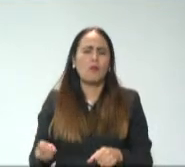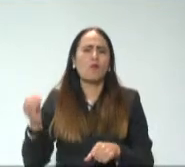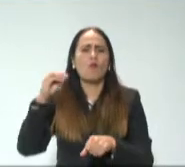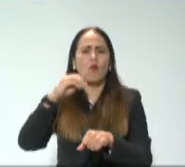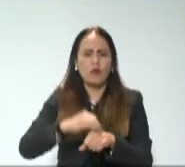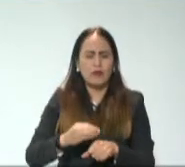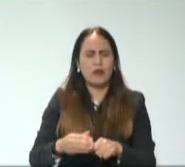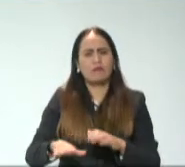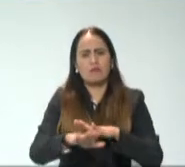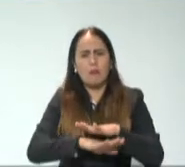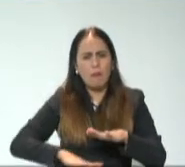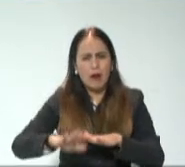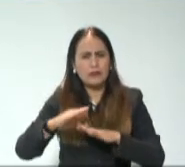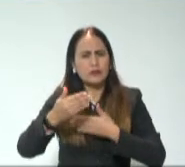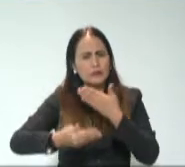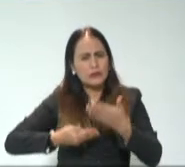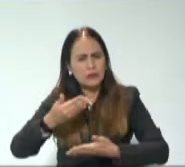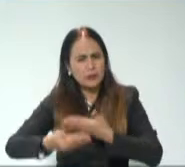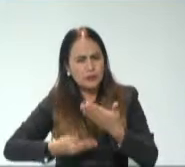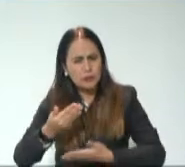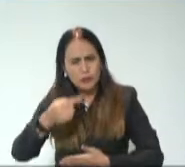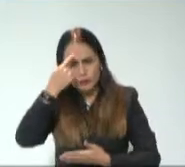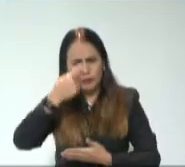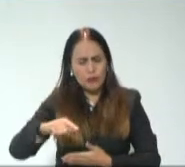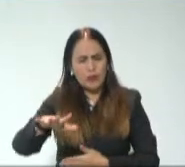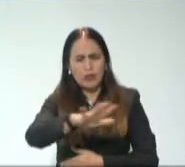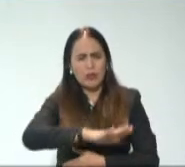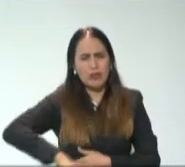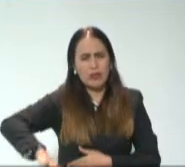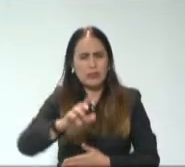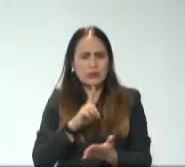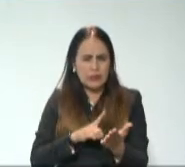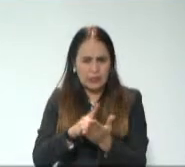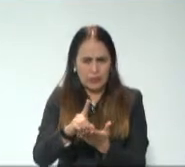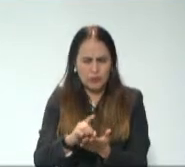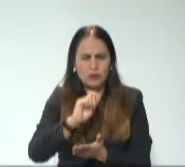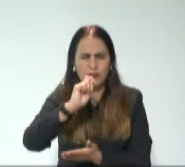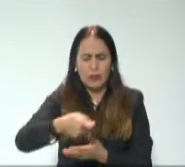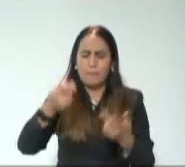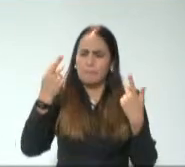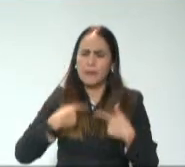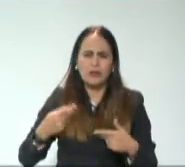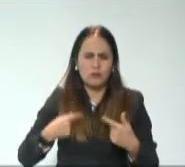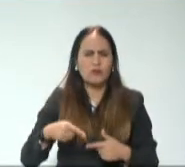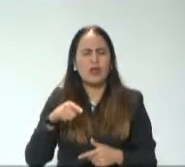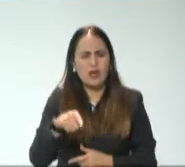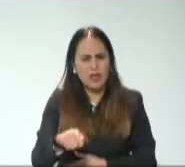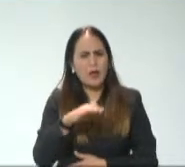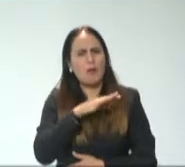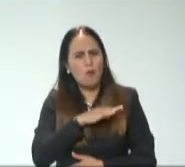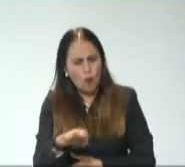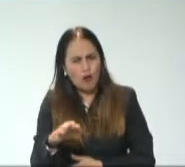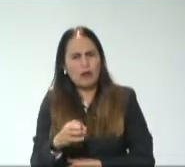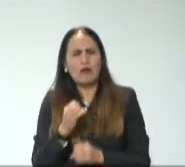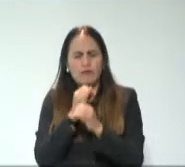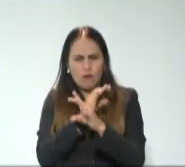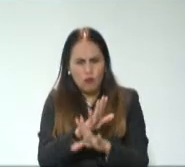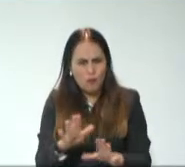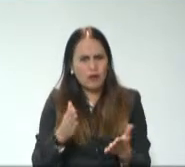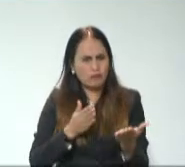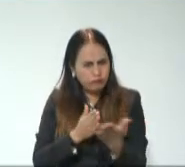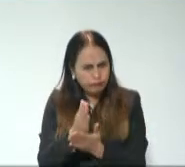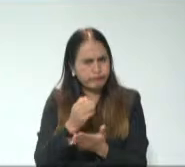procedimientos para garantizar el derecho que de que toda persona tiene a ejercer sus derechos de acceso de